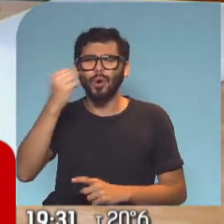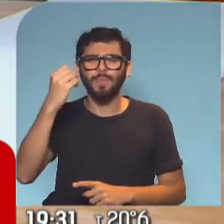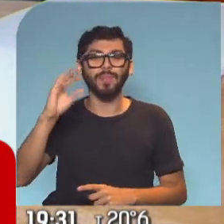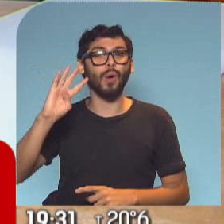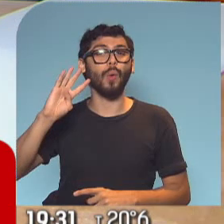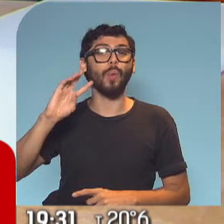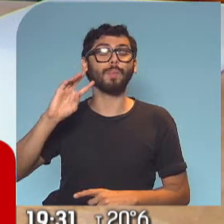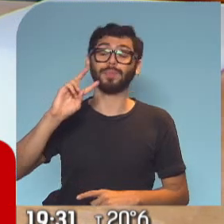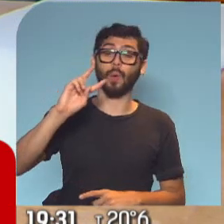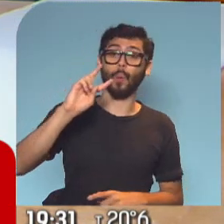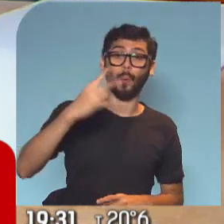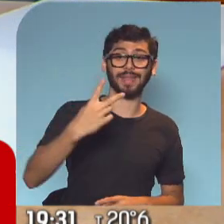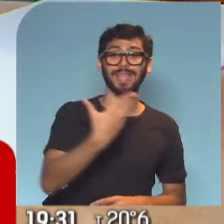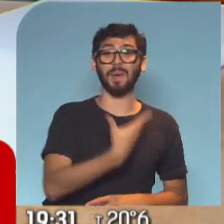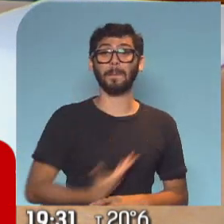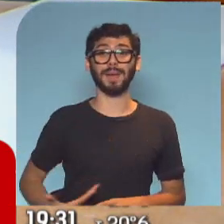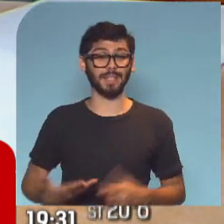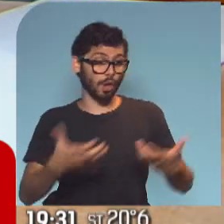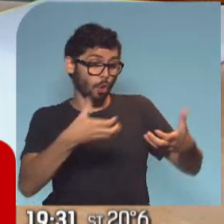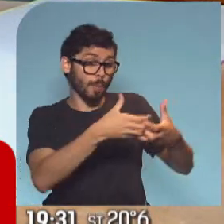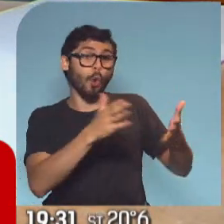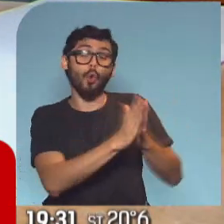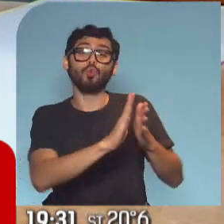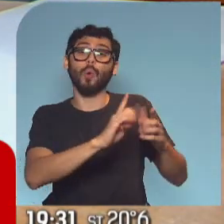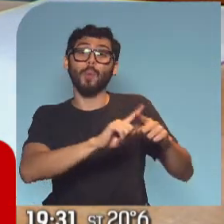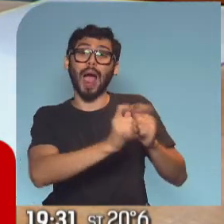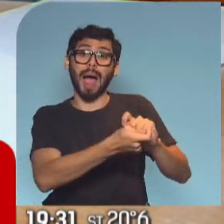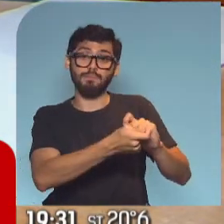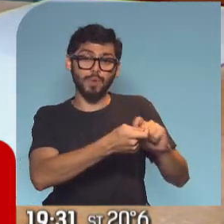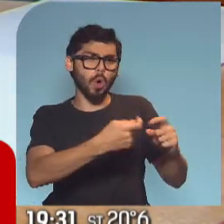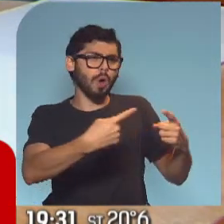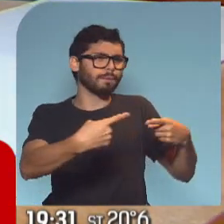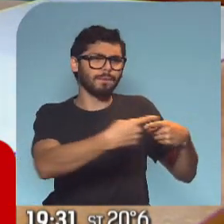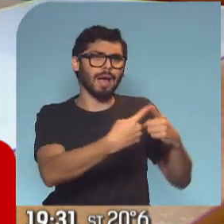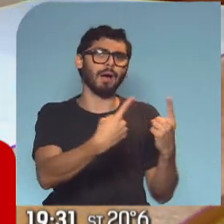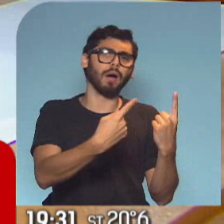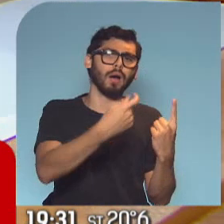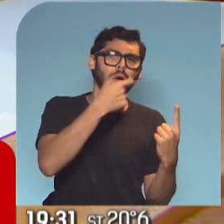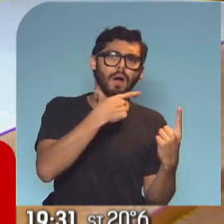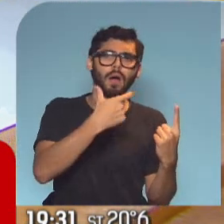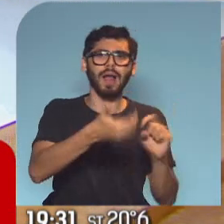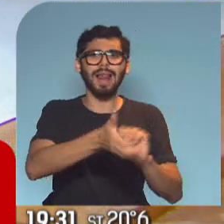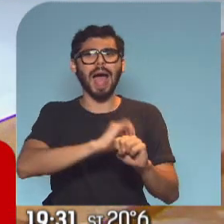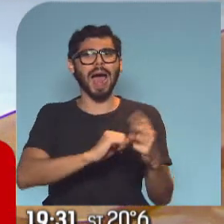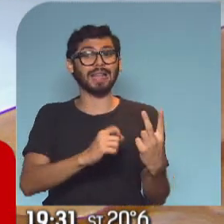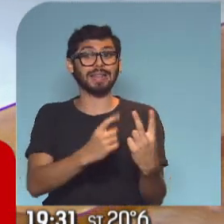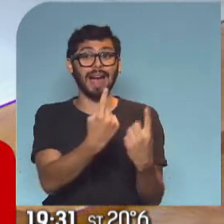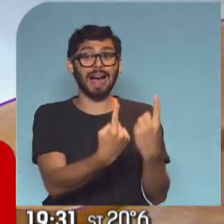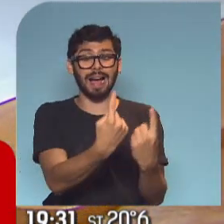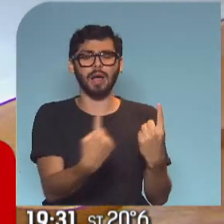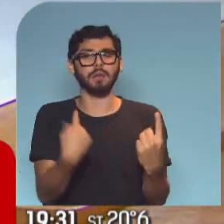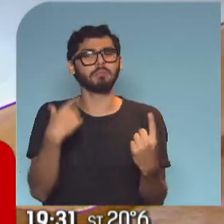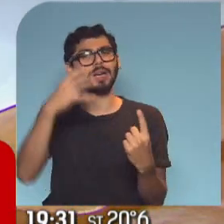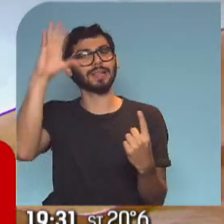en la interna del Frente, en la interna de Juntos por el Cambio, en este caso destacando a Horacio Rodríguez Larreta. A mí me cuesta mucho creer que Horacio Rodríguez